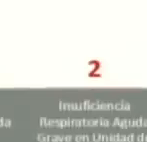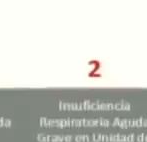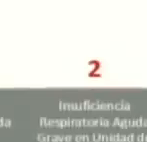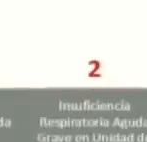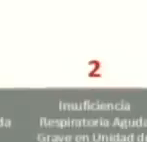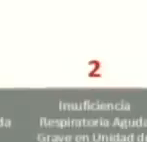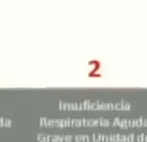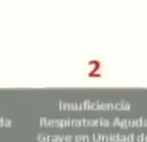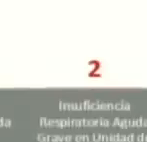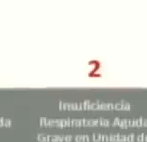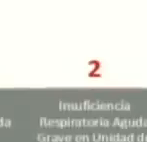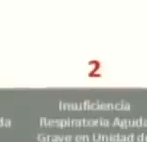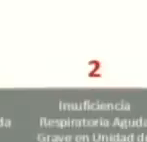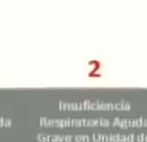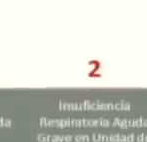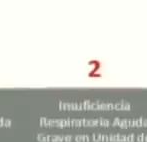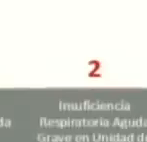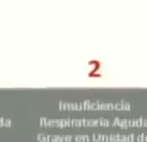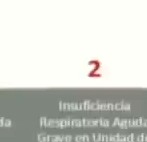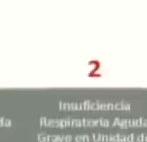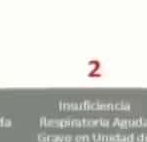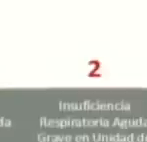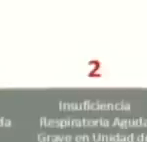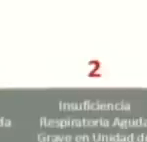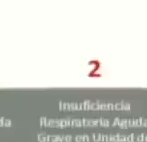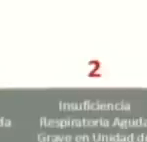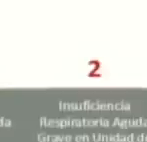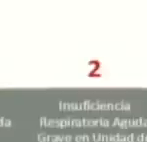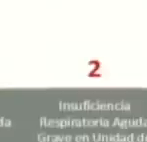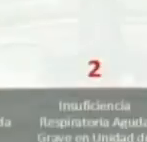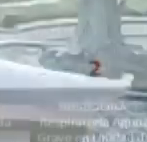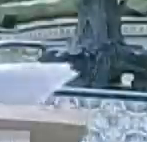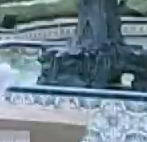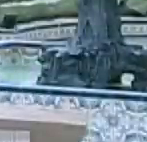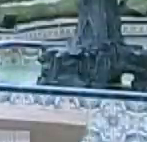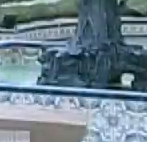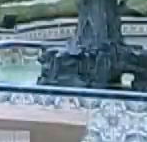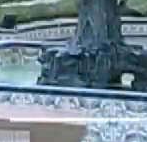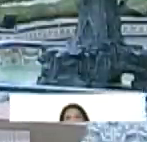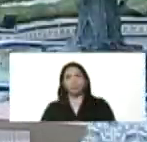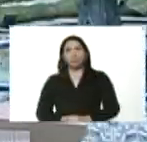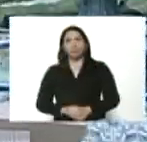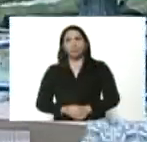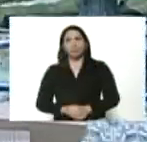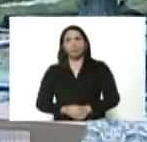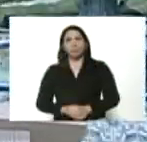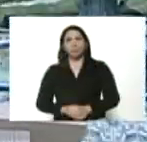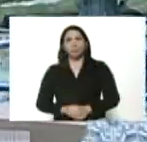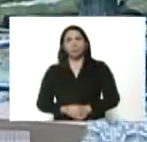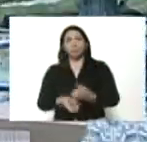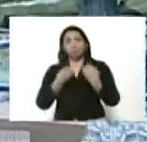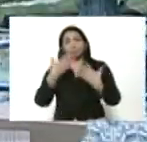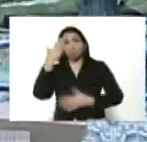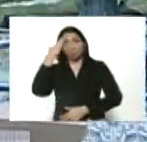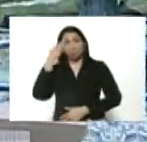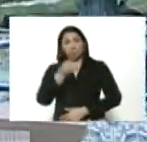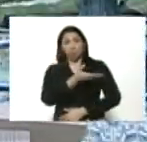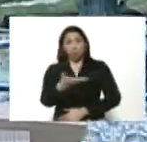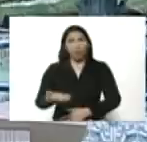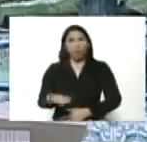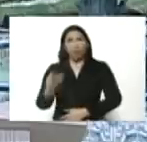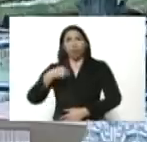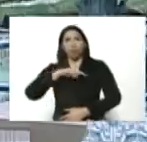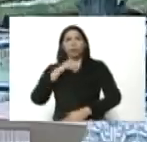significa 23.256 pruebas por millón de habitantes bien saben ustedes que nuestro esquema